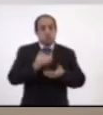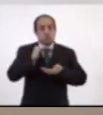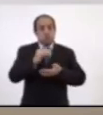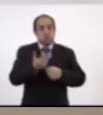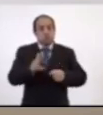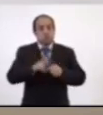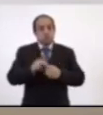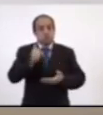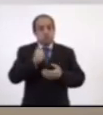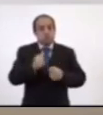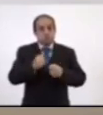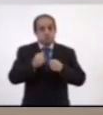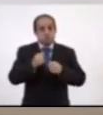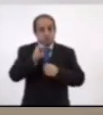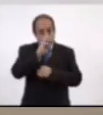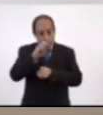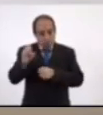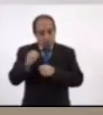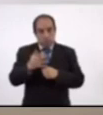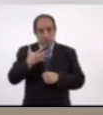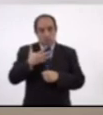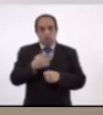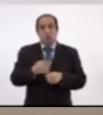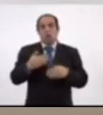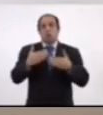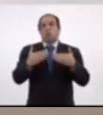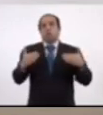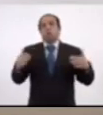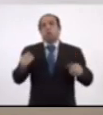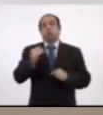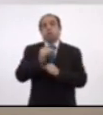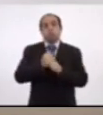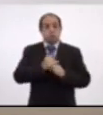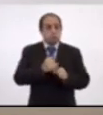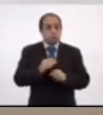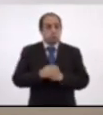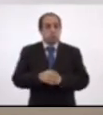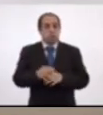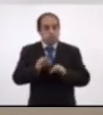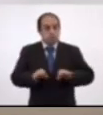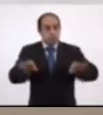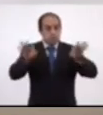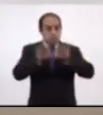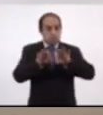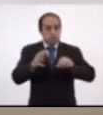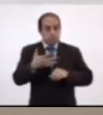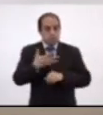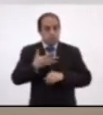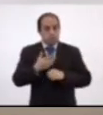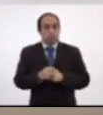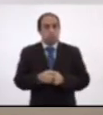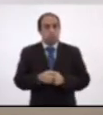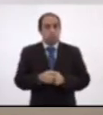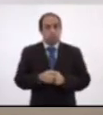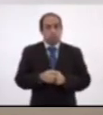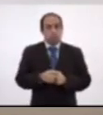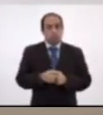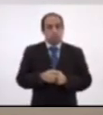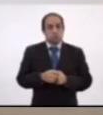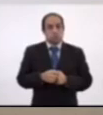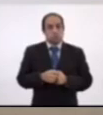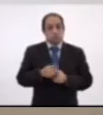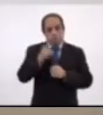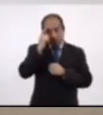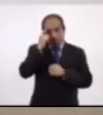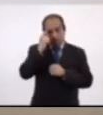Social está ampliamente investigado y es importante tenerlo en cuenta porque justamente desde antes